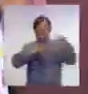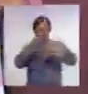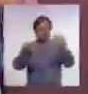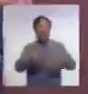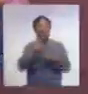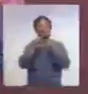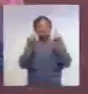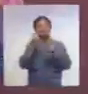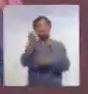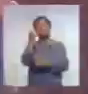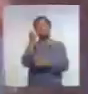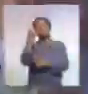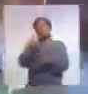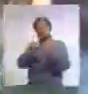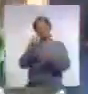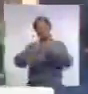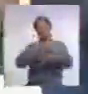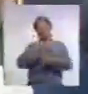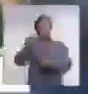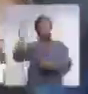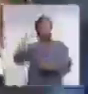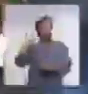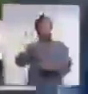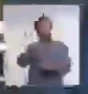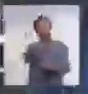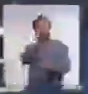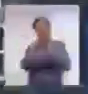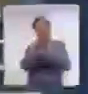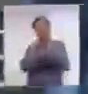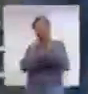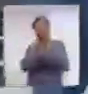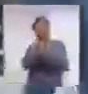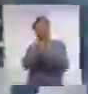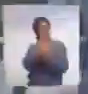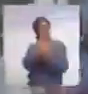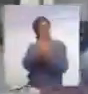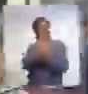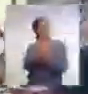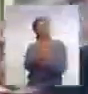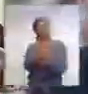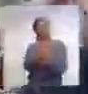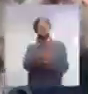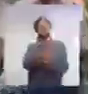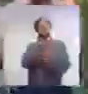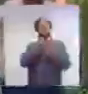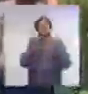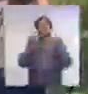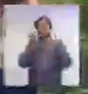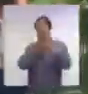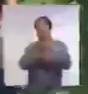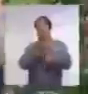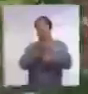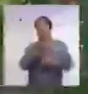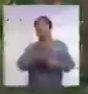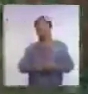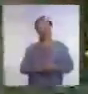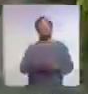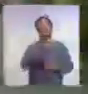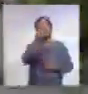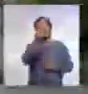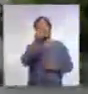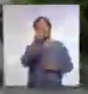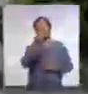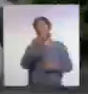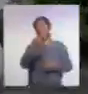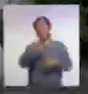del año pasado publicó la ley de adopciones, la primera ley en la materia en el estado de Tlaxcala, la novena en el país. Okay. Solo hay